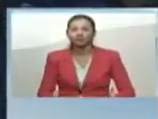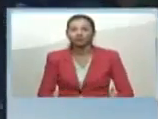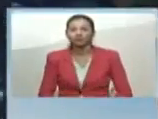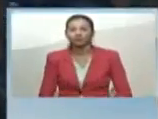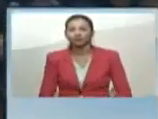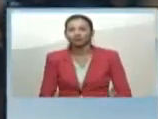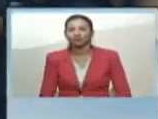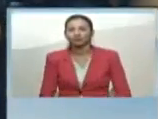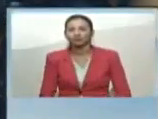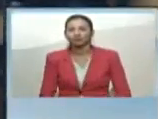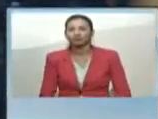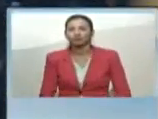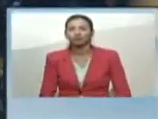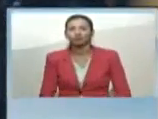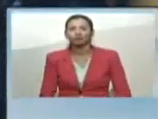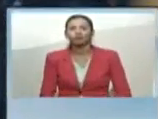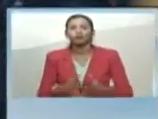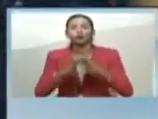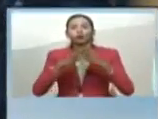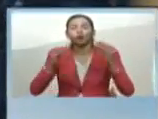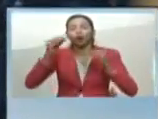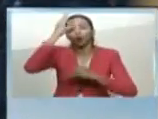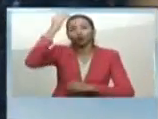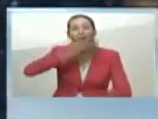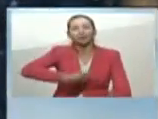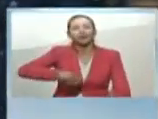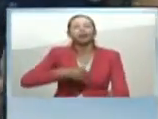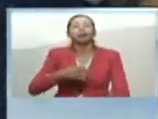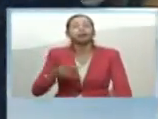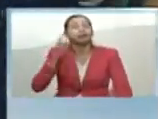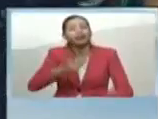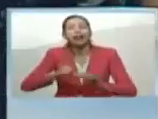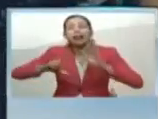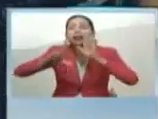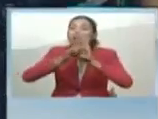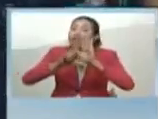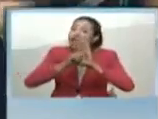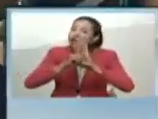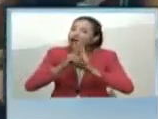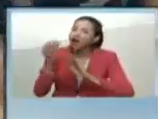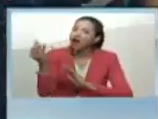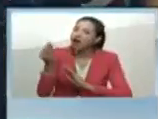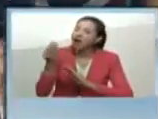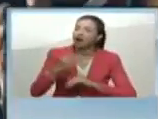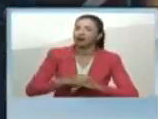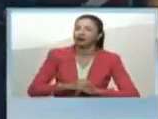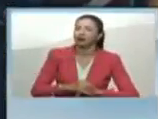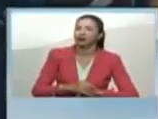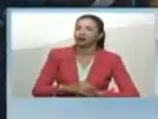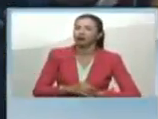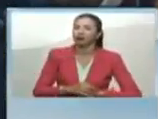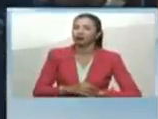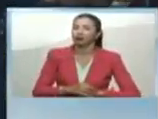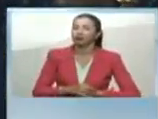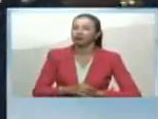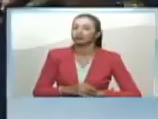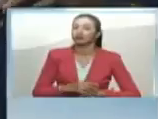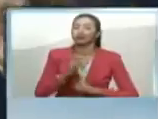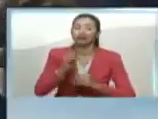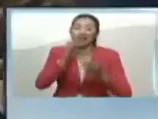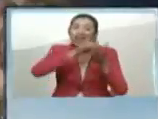tengamos legalidad todos los consejos presidenciales. Muy bien. En cuanto a que sea creada una